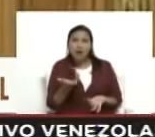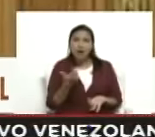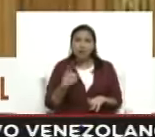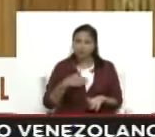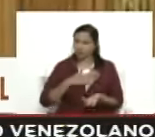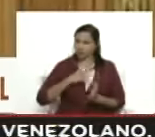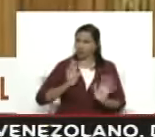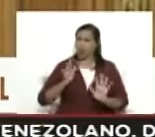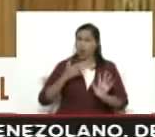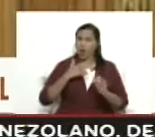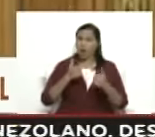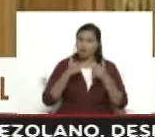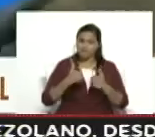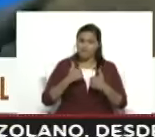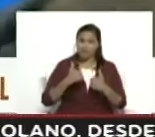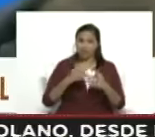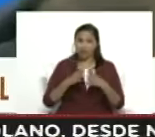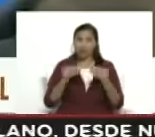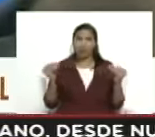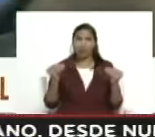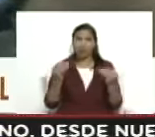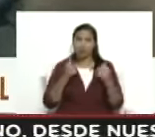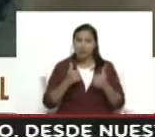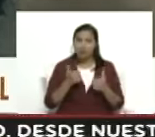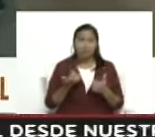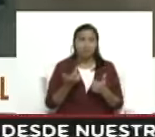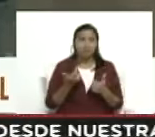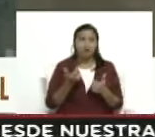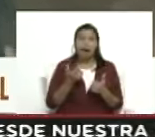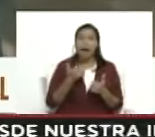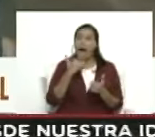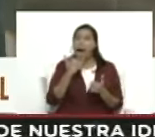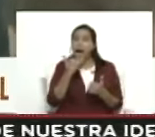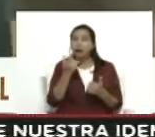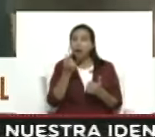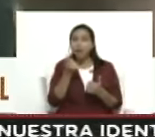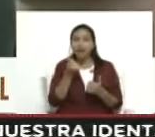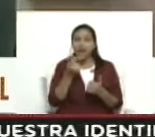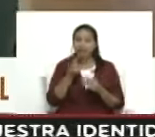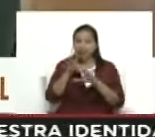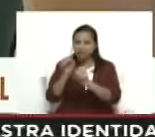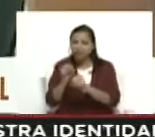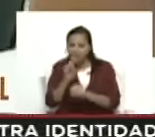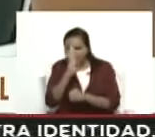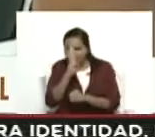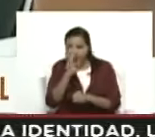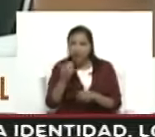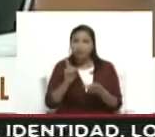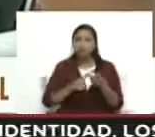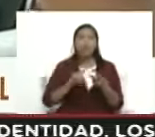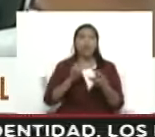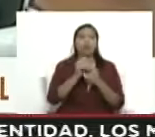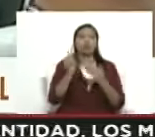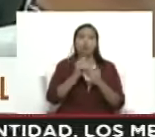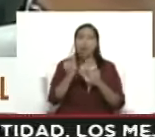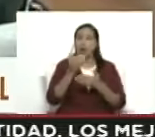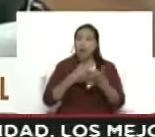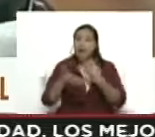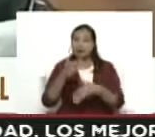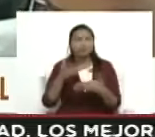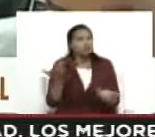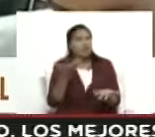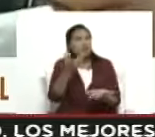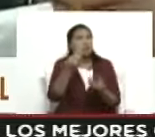bien. No han intervenido bancos, no hay Cadivi para los dólares. Entonces, ¿por qué? ¿Cuál es el